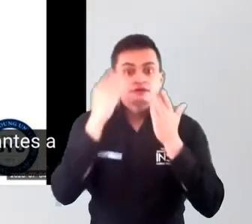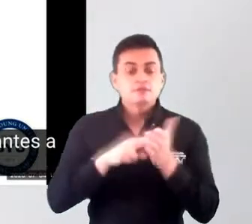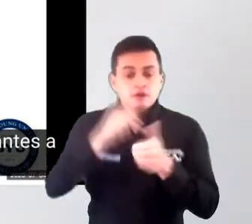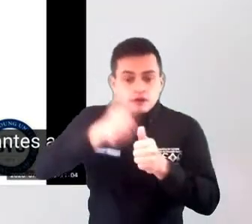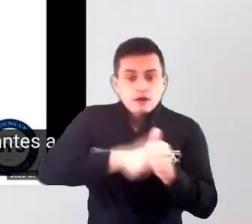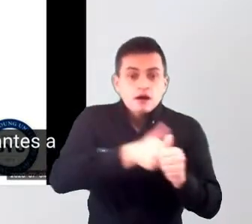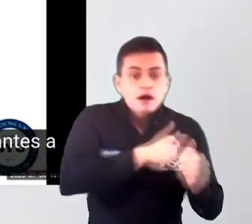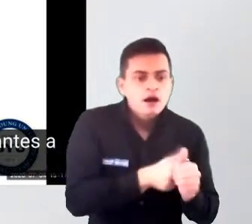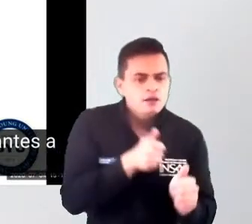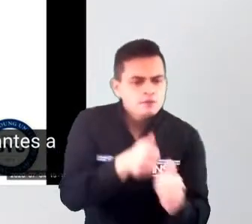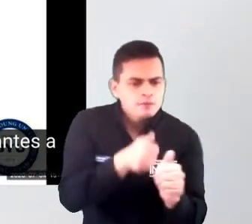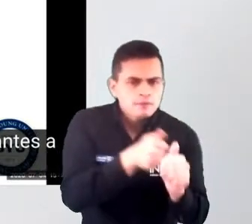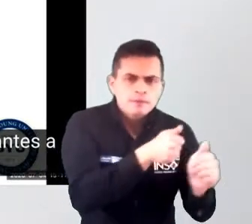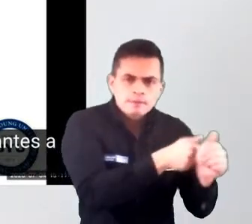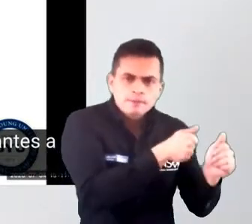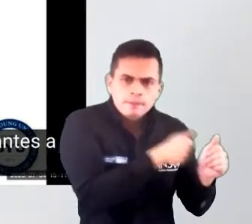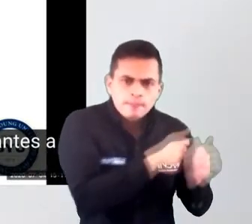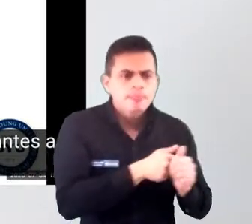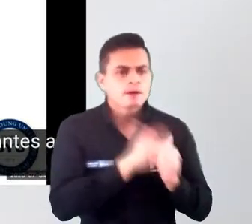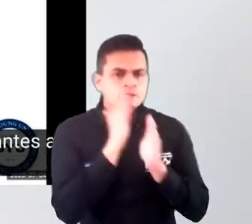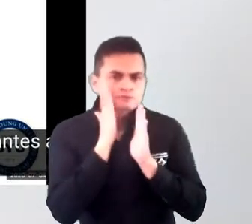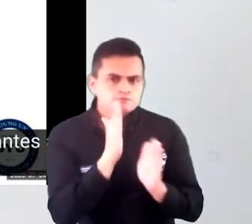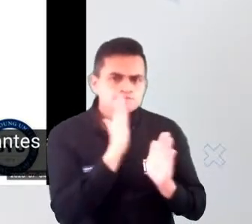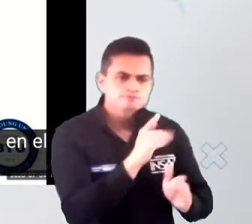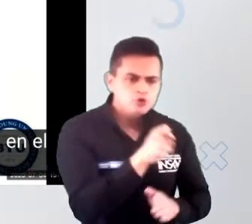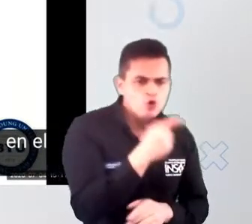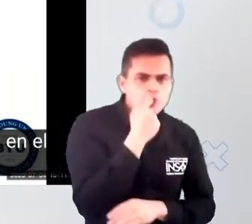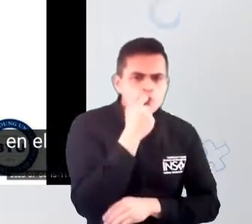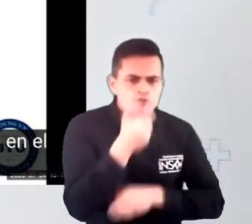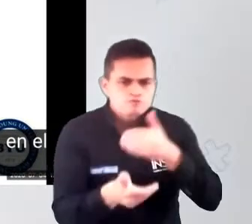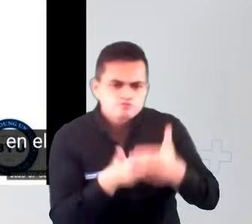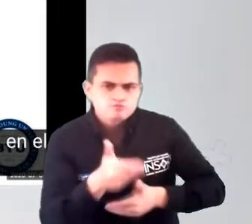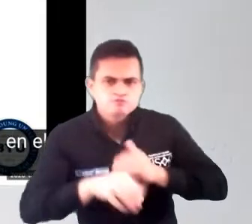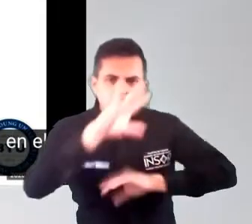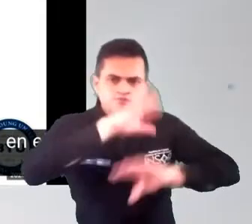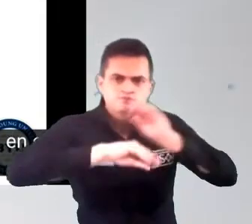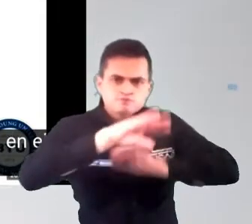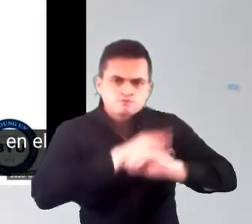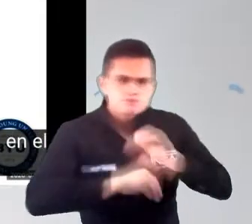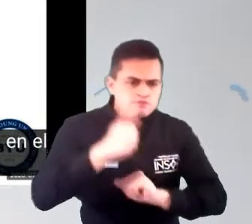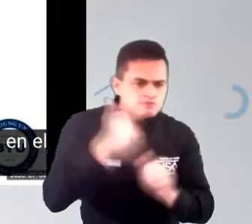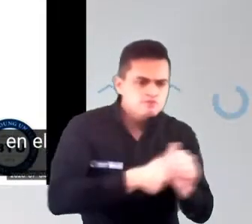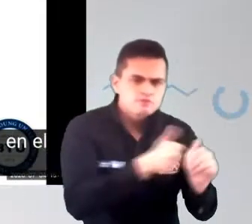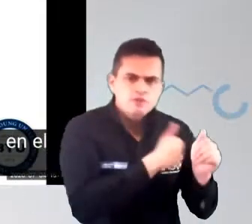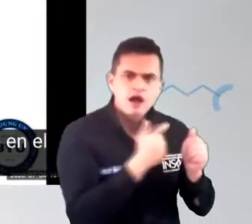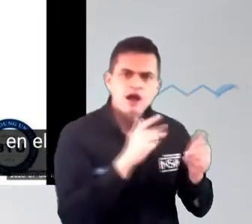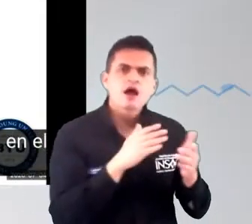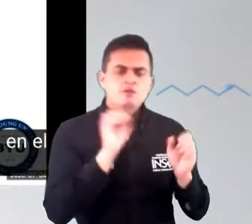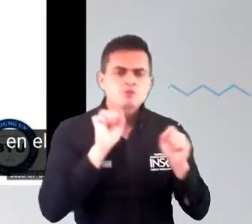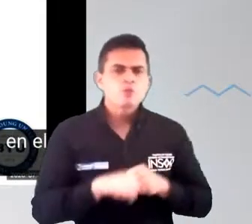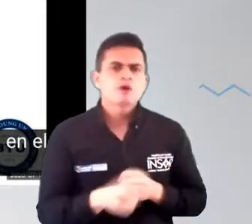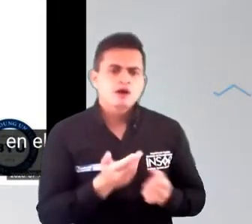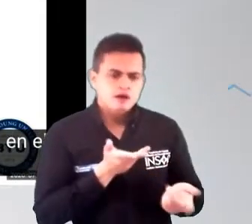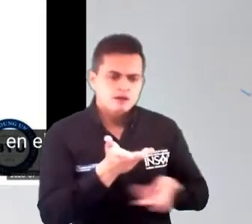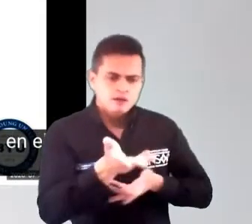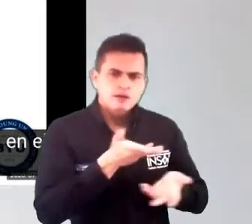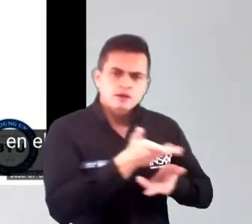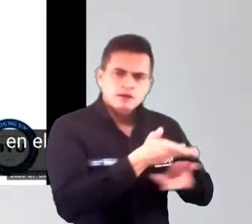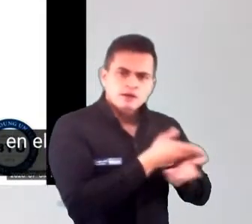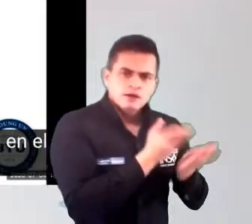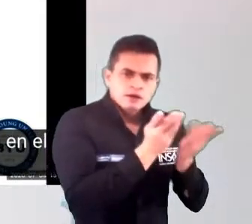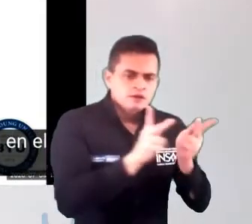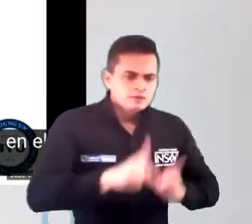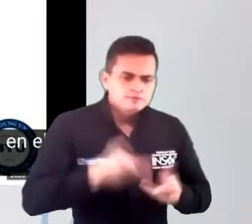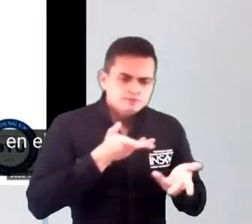ritmo, de la personalización con autenticidad del lugar, con la interacción personal, ayudándolos a los estudiantes a